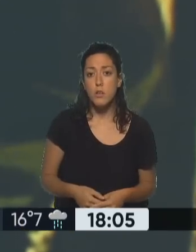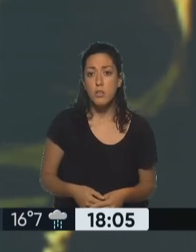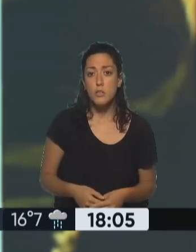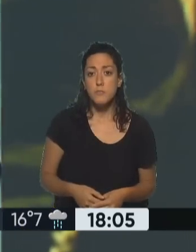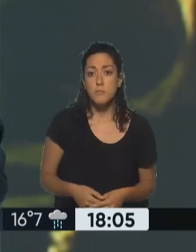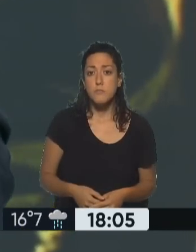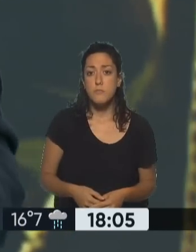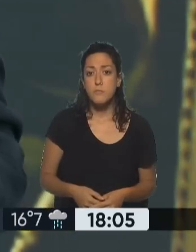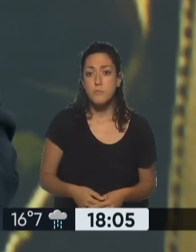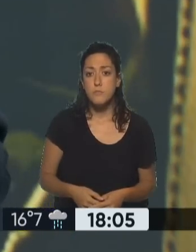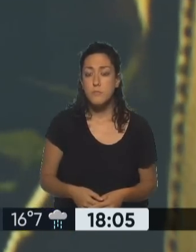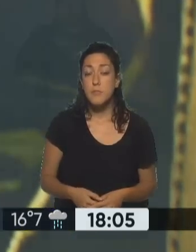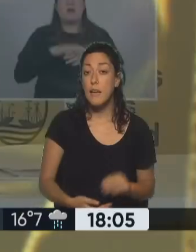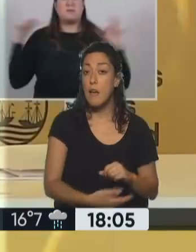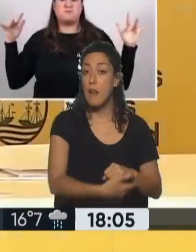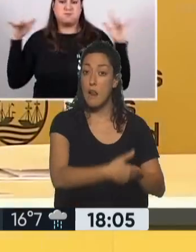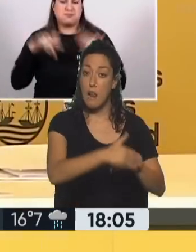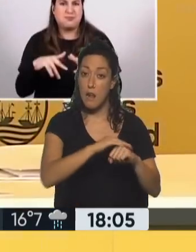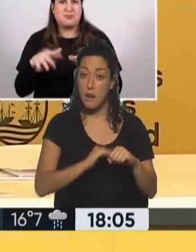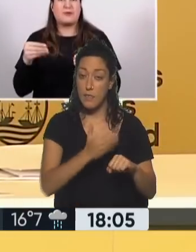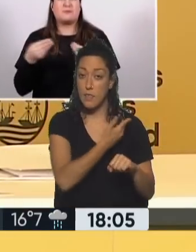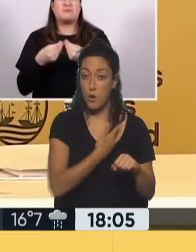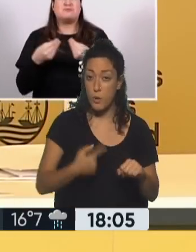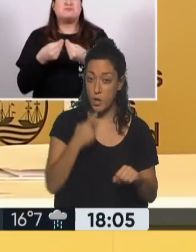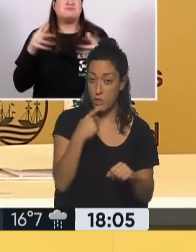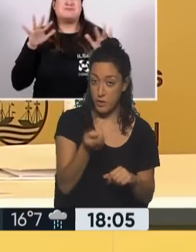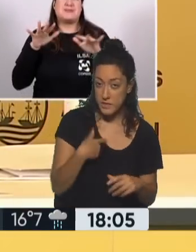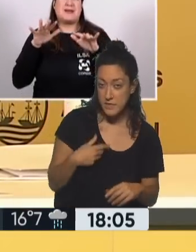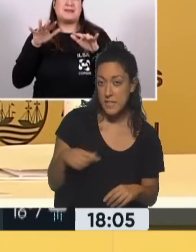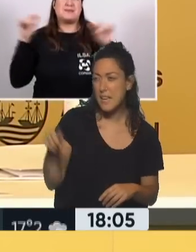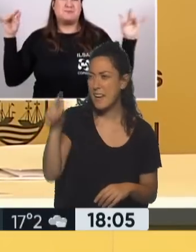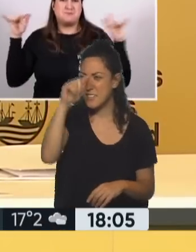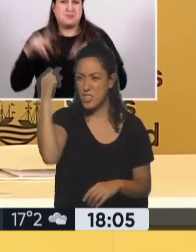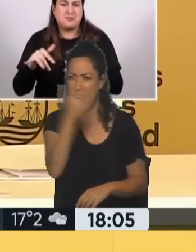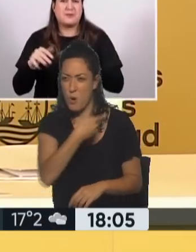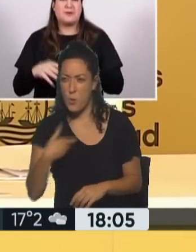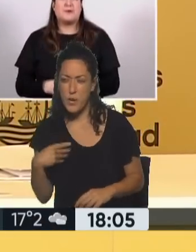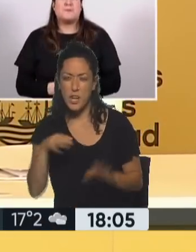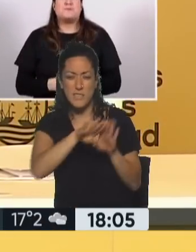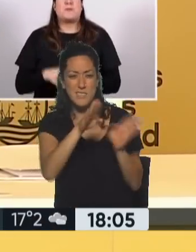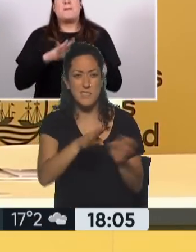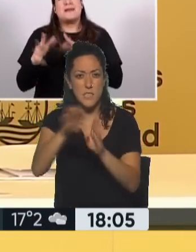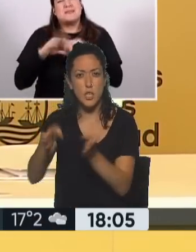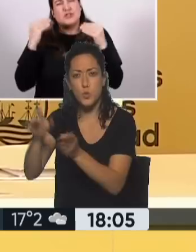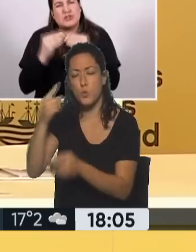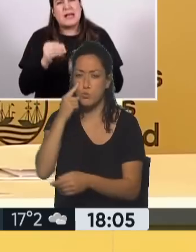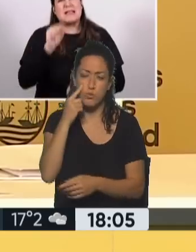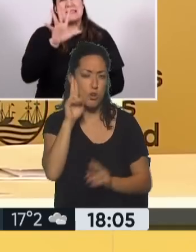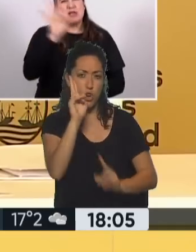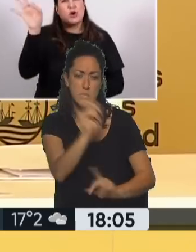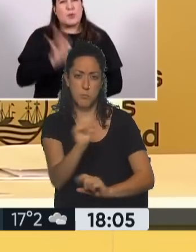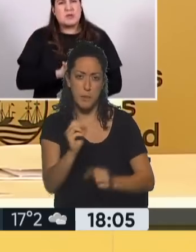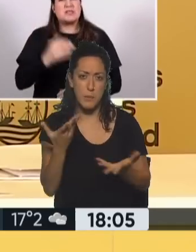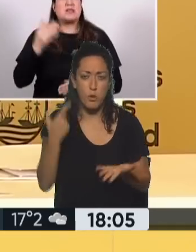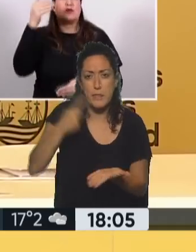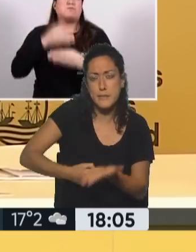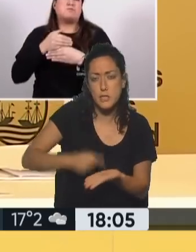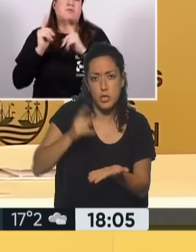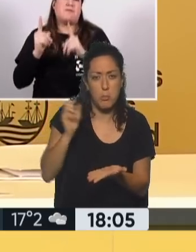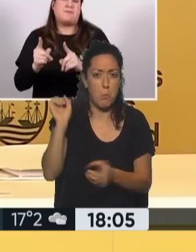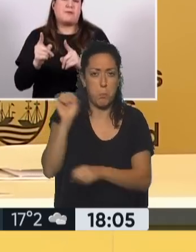el gobierno de Rodríguez Larreta escribe: el gobierno nacional sigue sin respetar las instituciones al no acatar el fallo de la Corte Suprema. Y nos